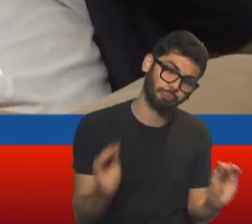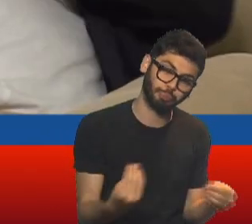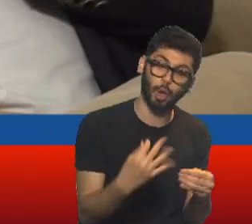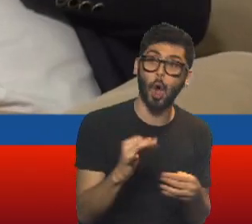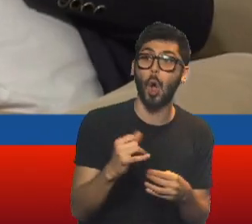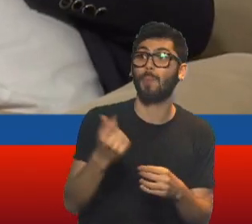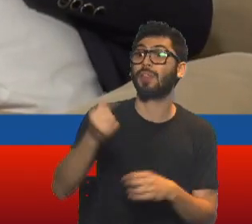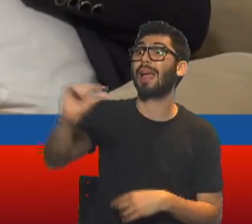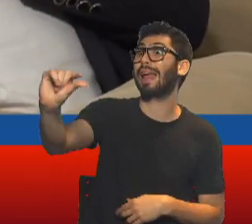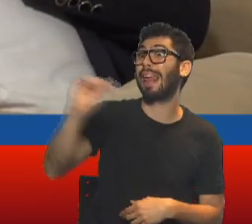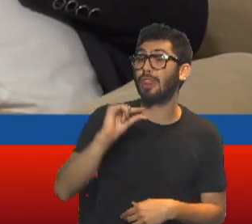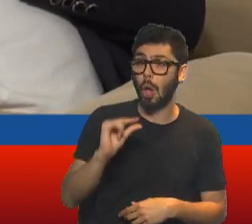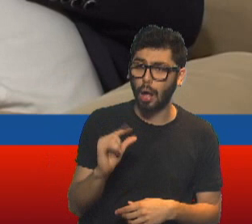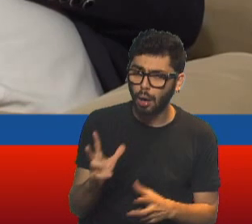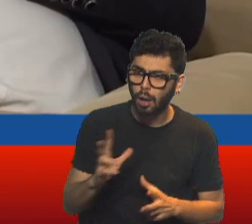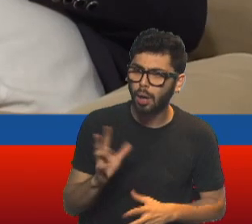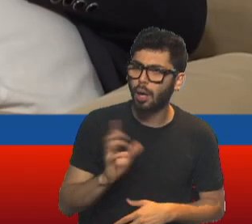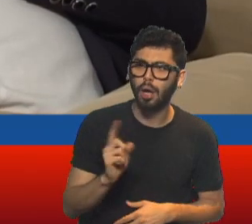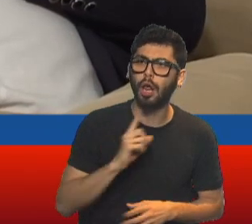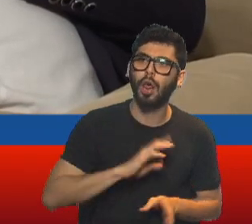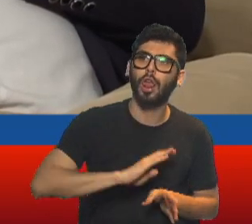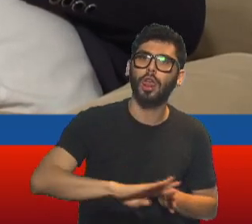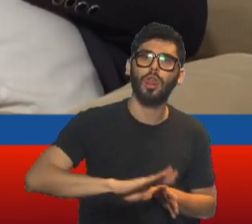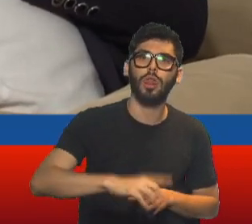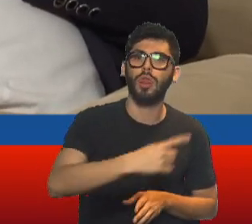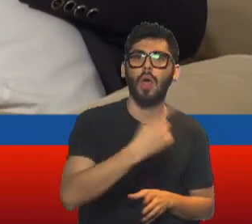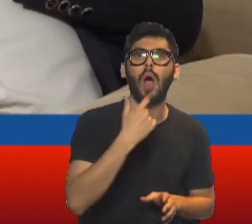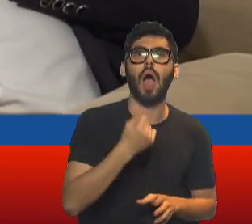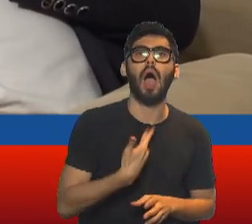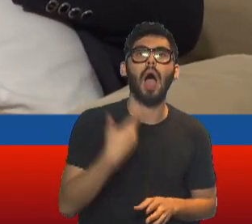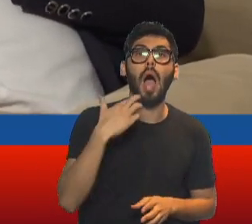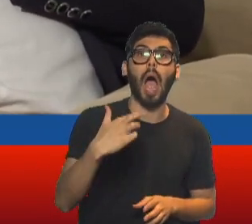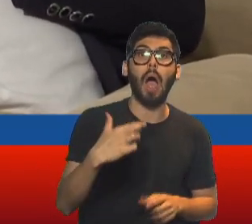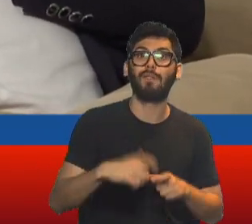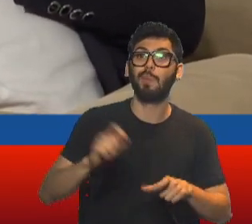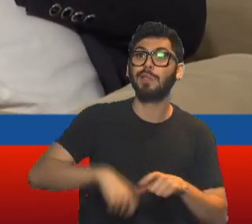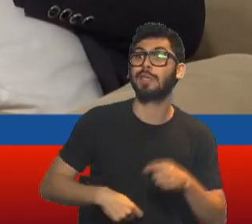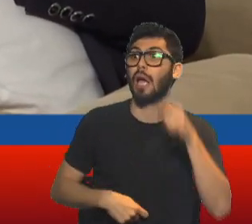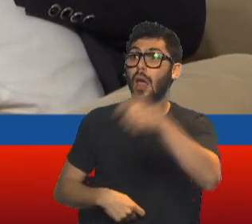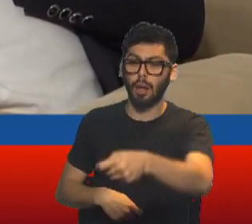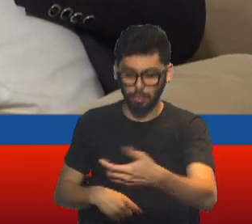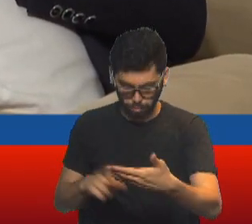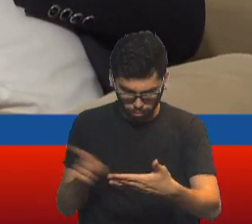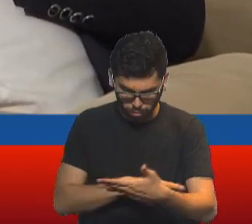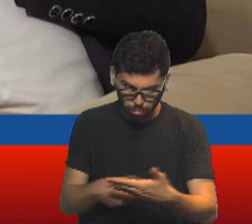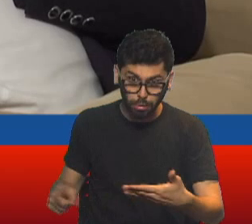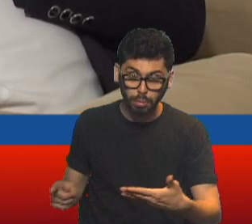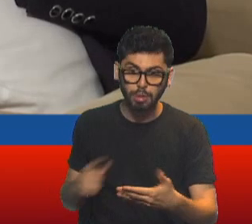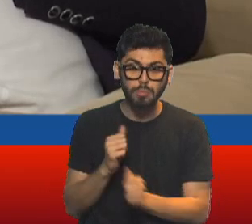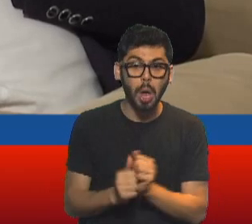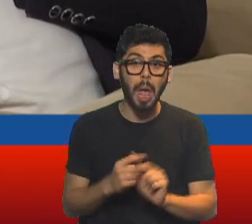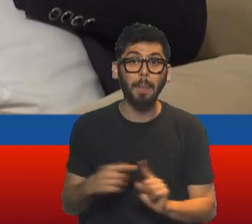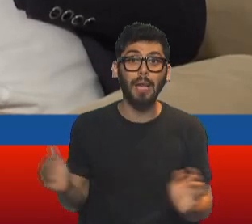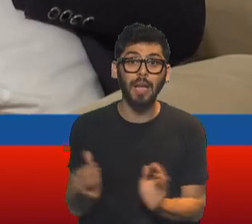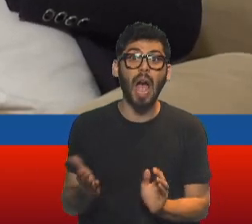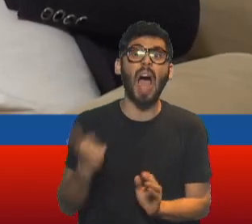un crédito le dicen que tiene problemas con la FIP y tiene cheque rebotado. ¿Y quién no tiene cheque rebotado si es titular de una pyme en un país que hace